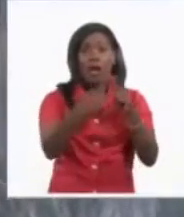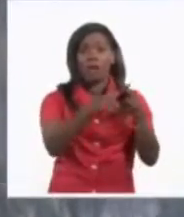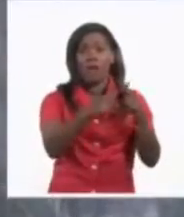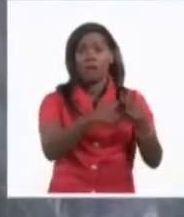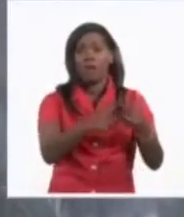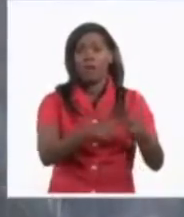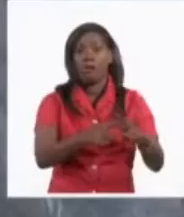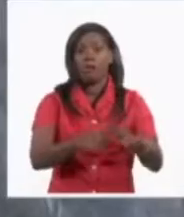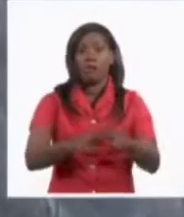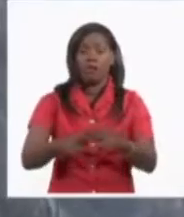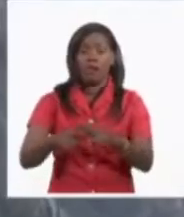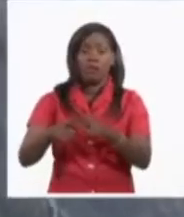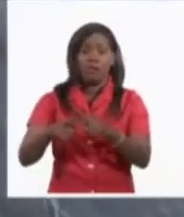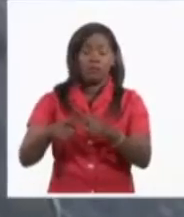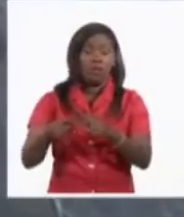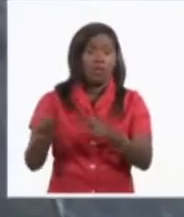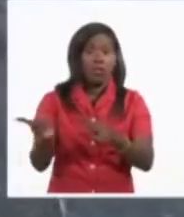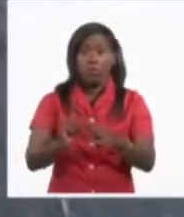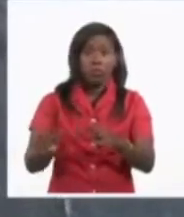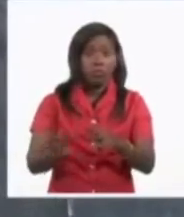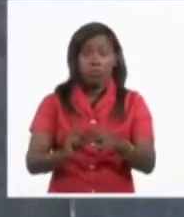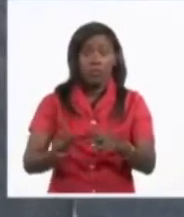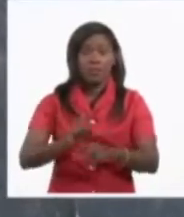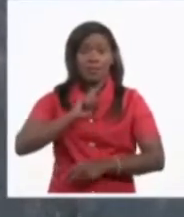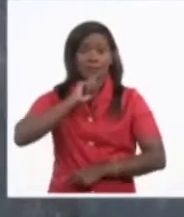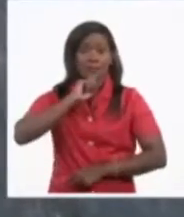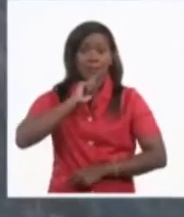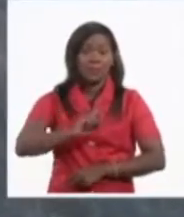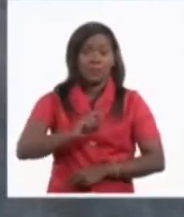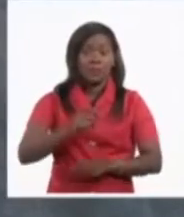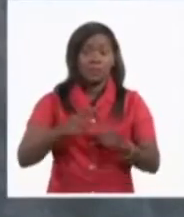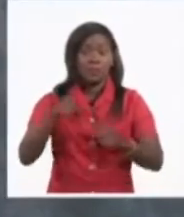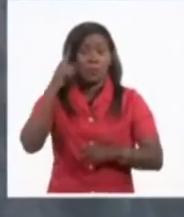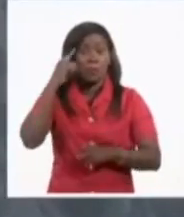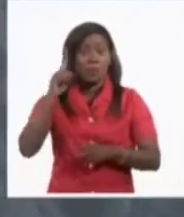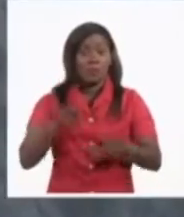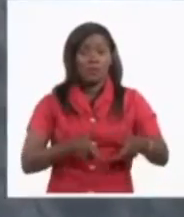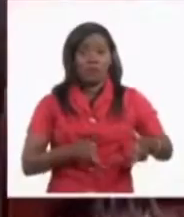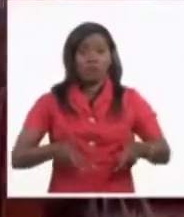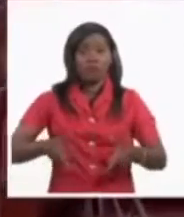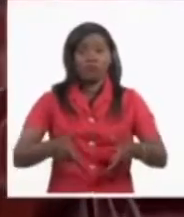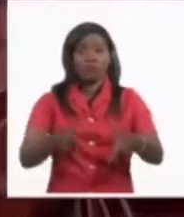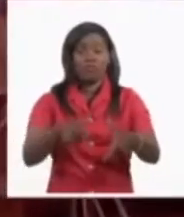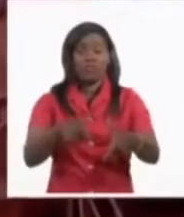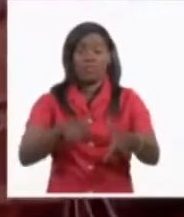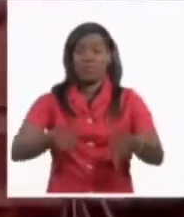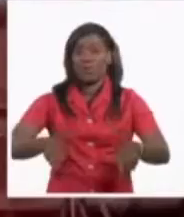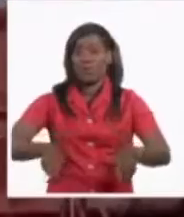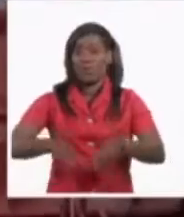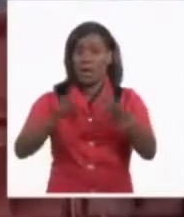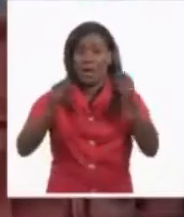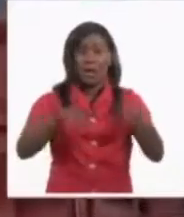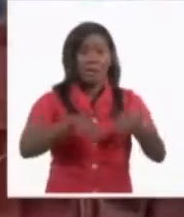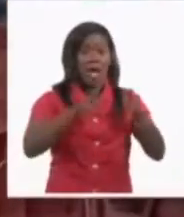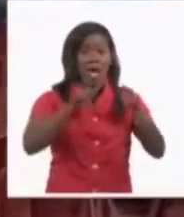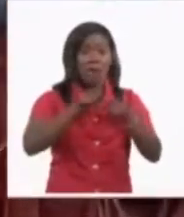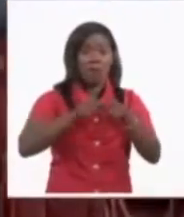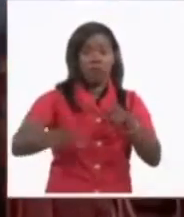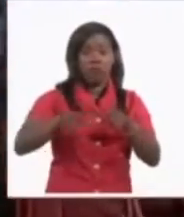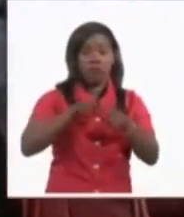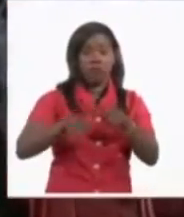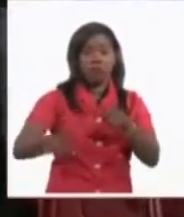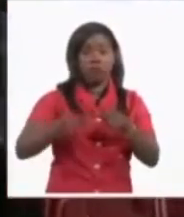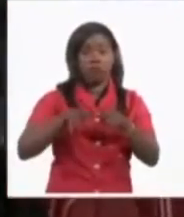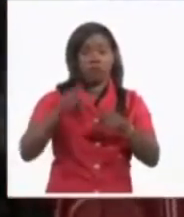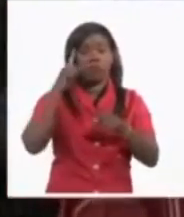reparables. Se cree que al menos una de las tuberías nunca puede ser reparada. En ambos lados de la línea sostienen